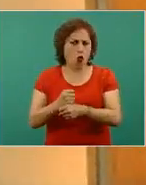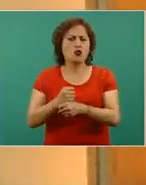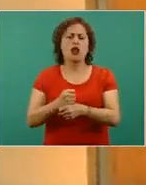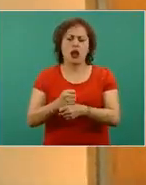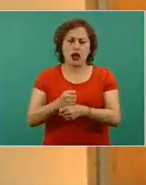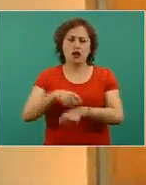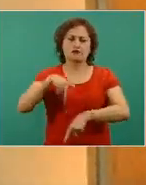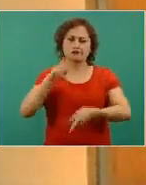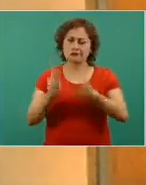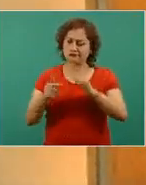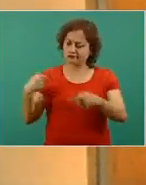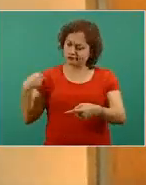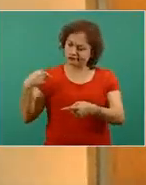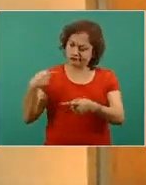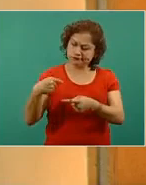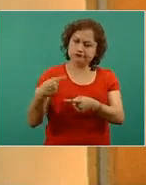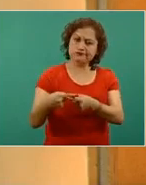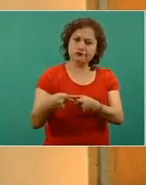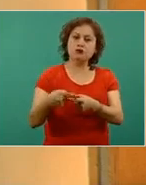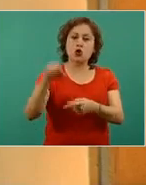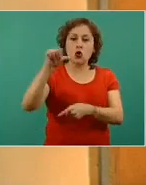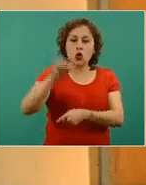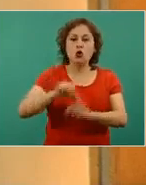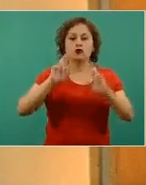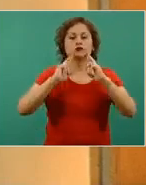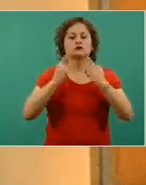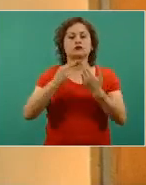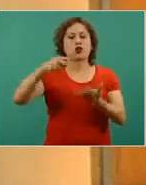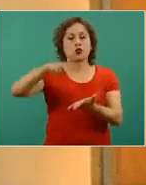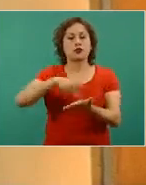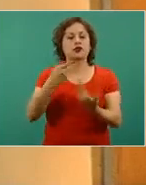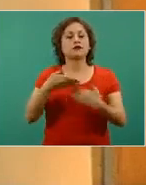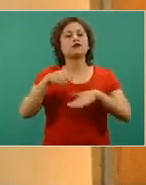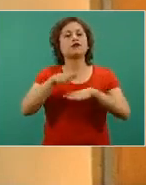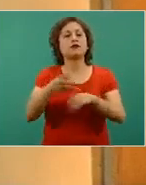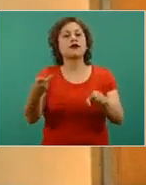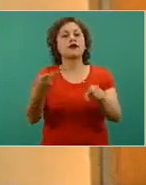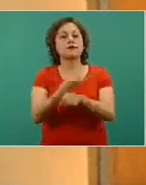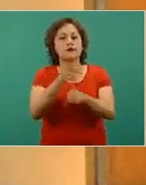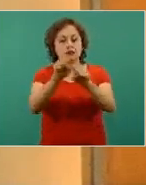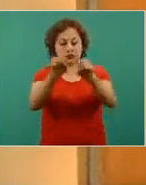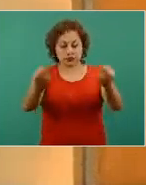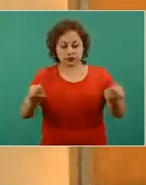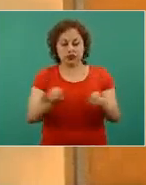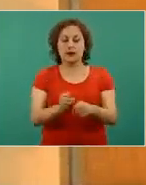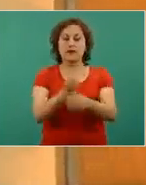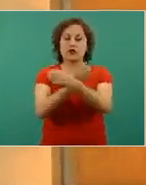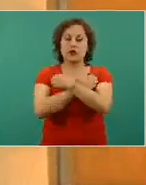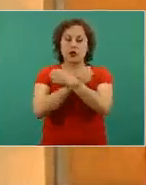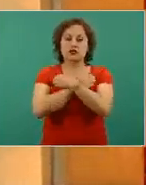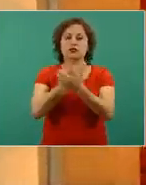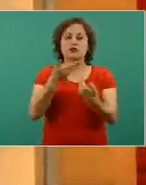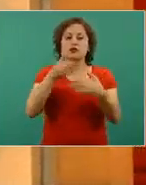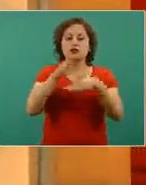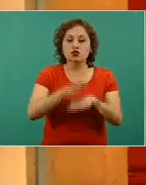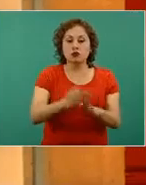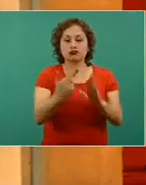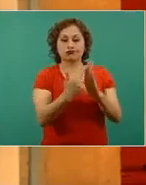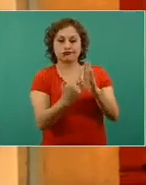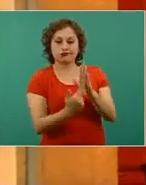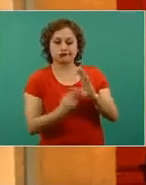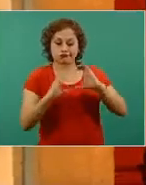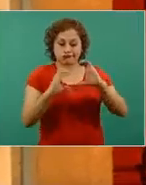Pública respecto a el sistema educativo, las medidas de seguridad sanitaria y el cierre